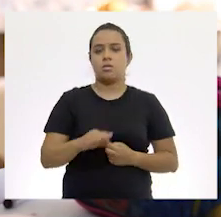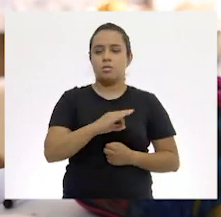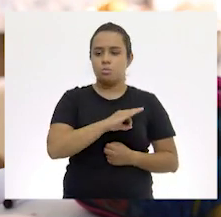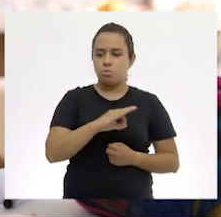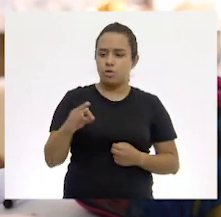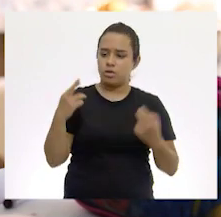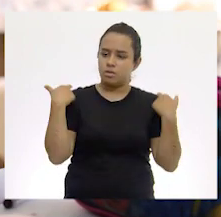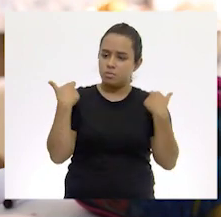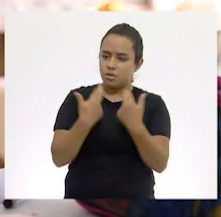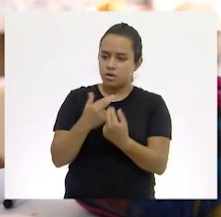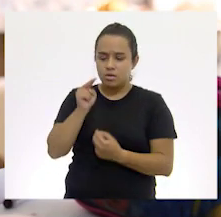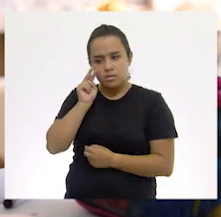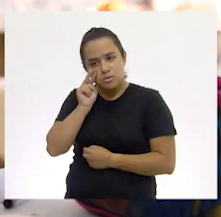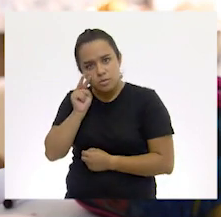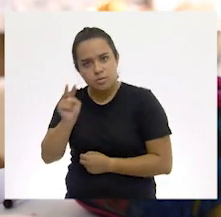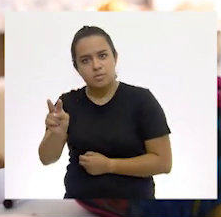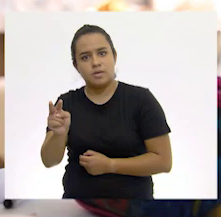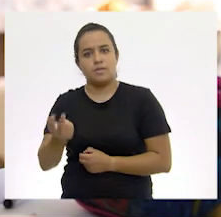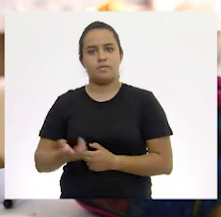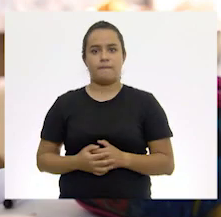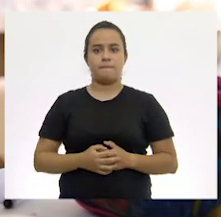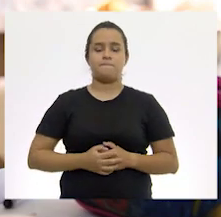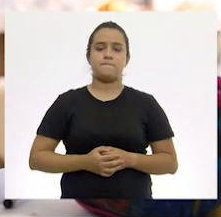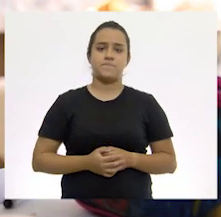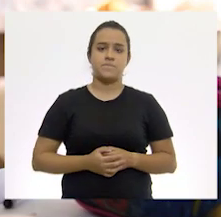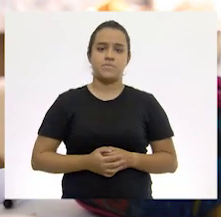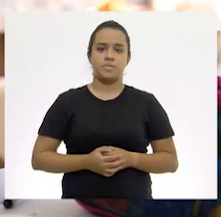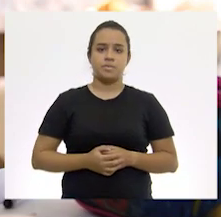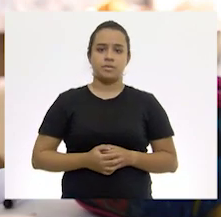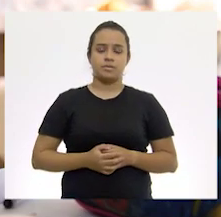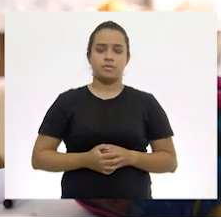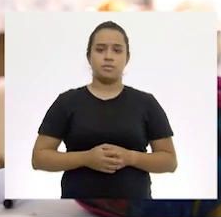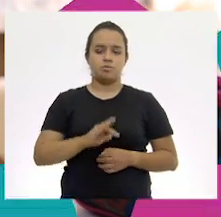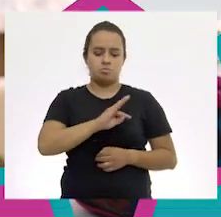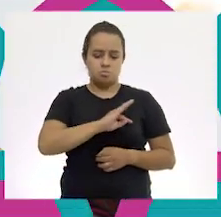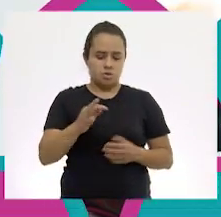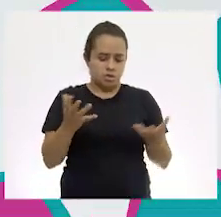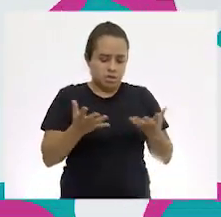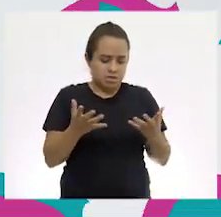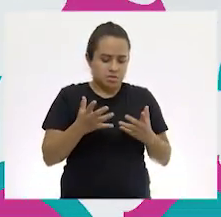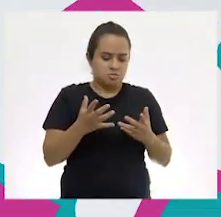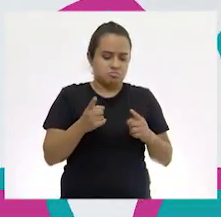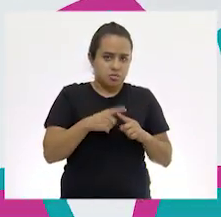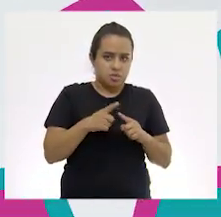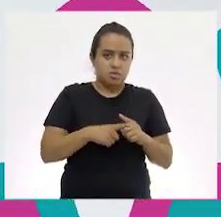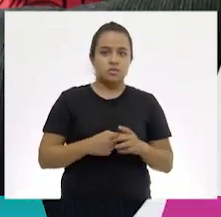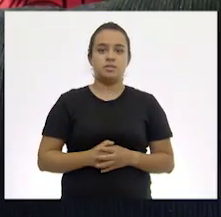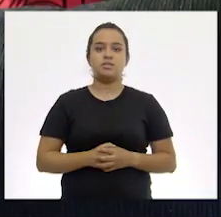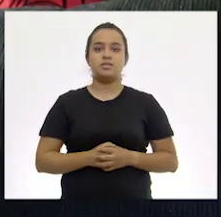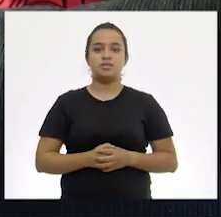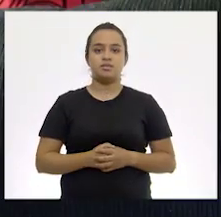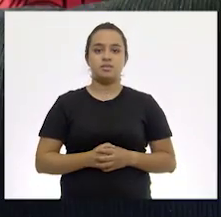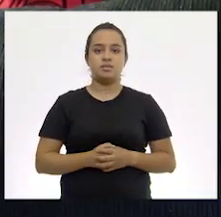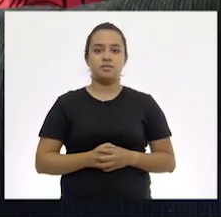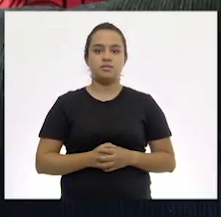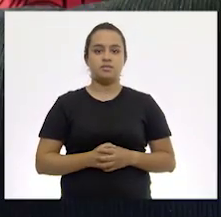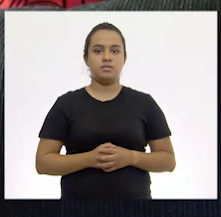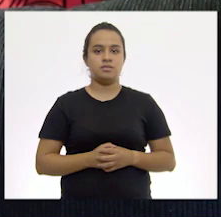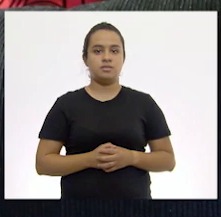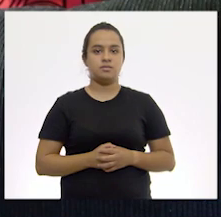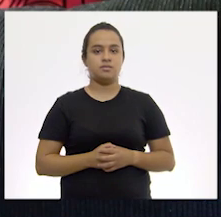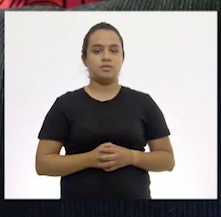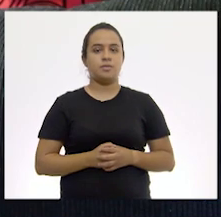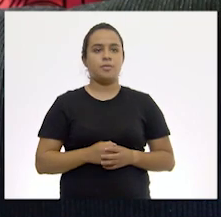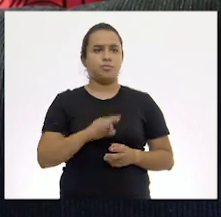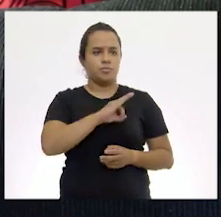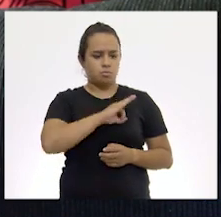mi maestro y puedo hacer mis trabajos. Me ha servido bien